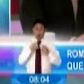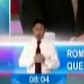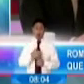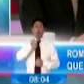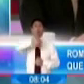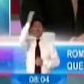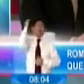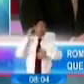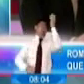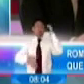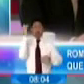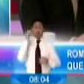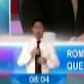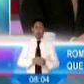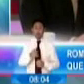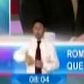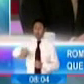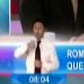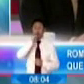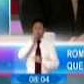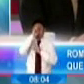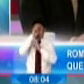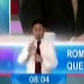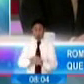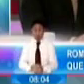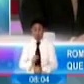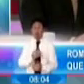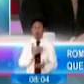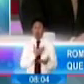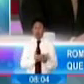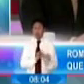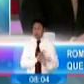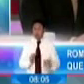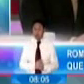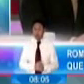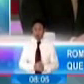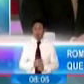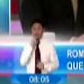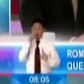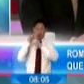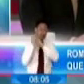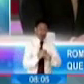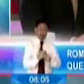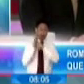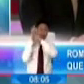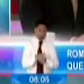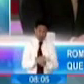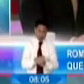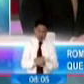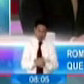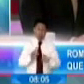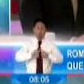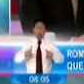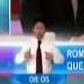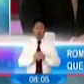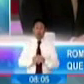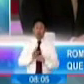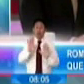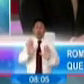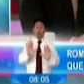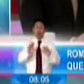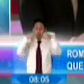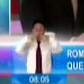autorizadas a dañar la honra de otras, a no presentar pruebas, a insultar, a denigrar, pero lo que nosotros hemos marcado es